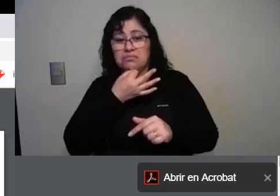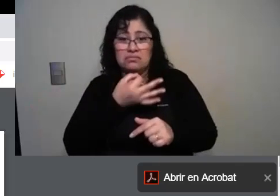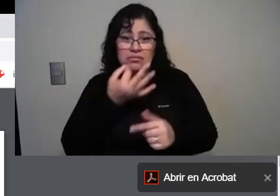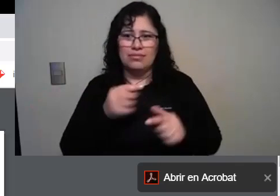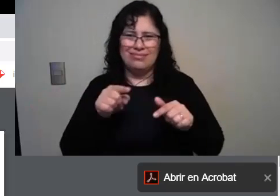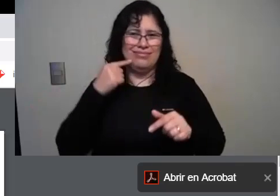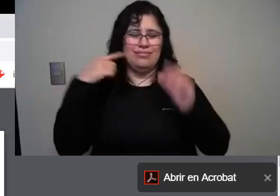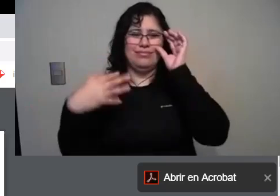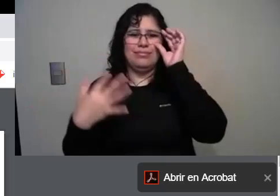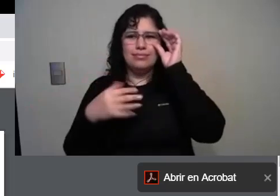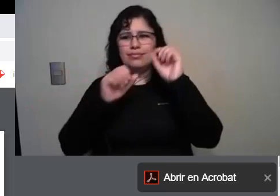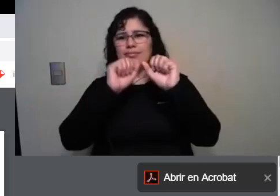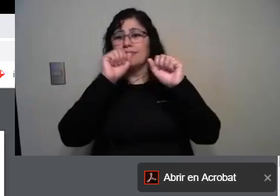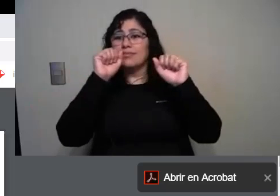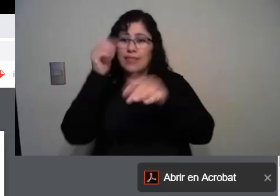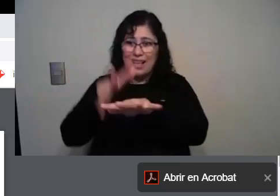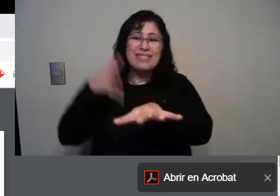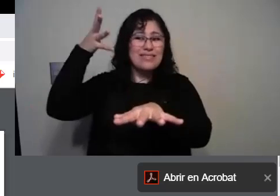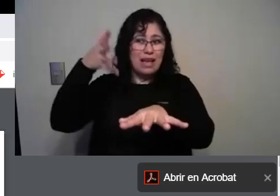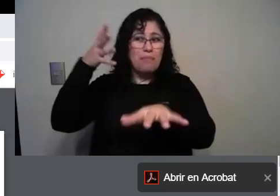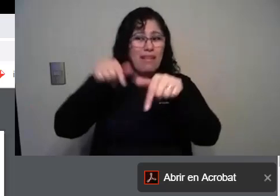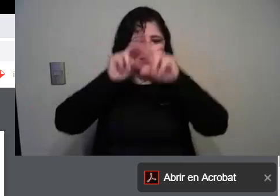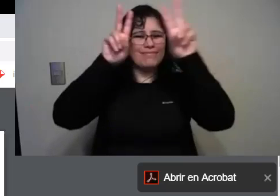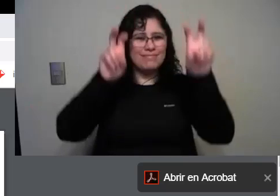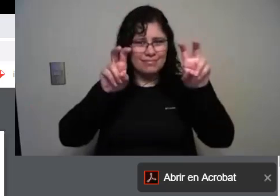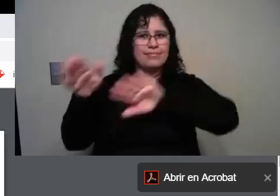respecto a los seminarios. Ahora vamos a